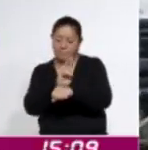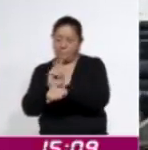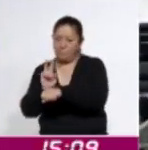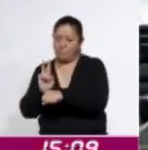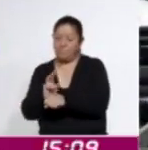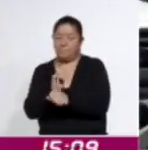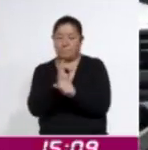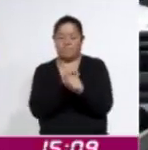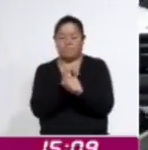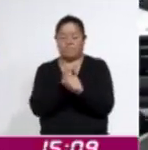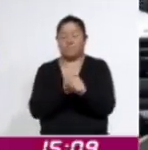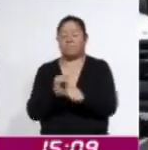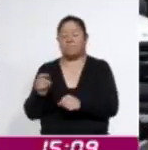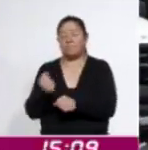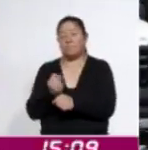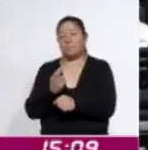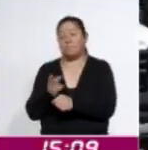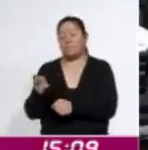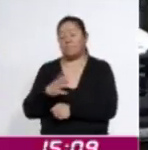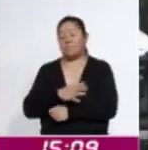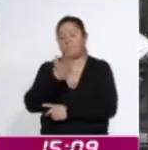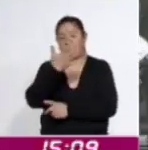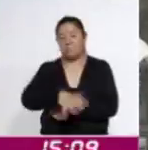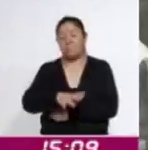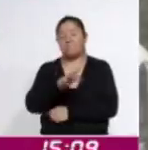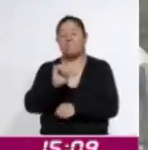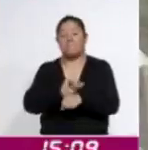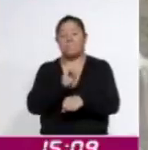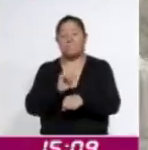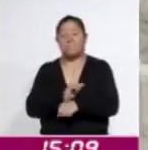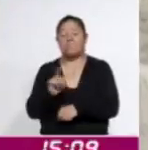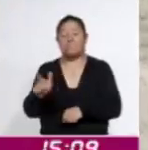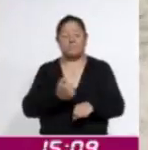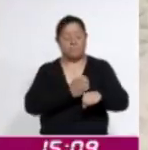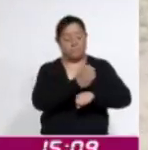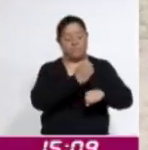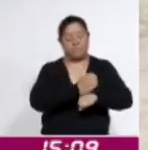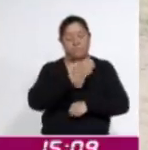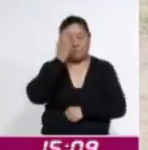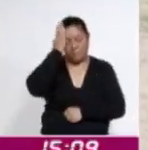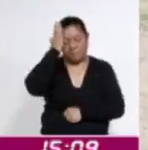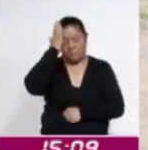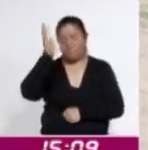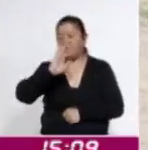Secretaría destinó 10 vehículos policiales entre el Estado y las autoridades